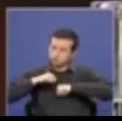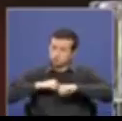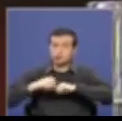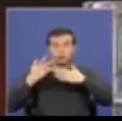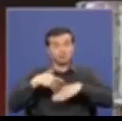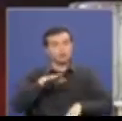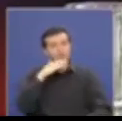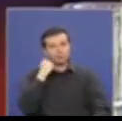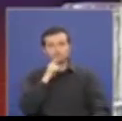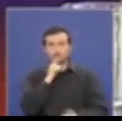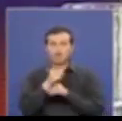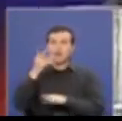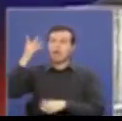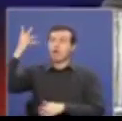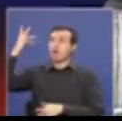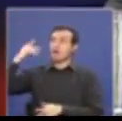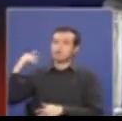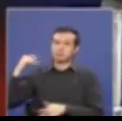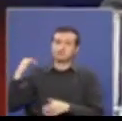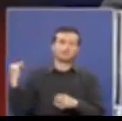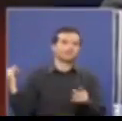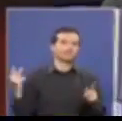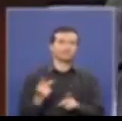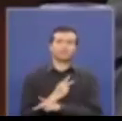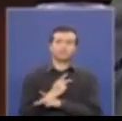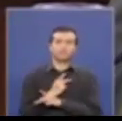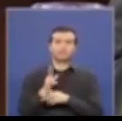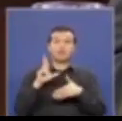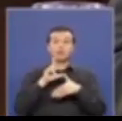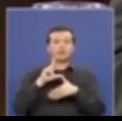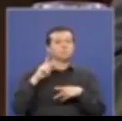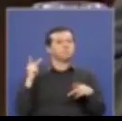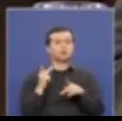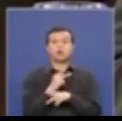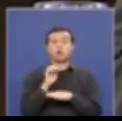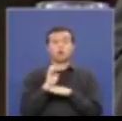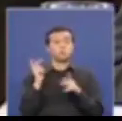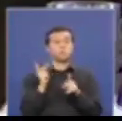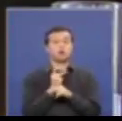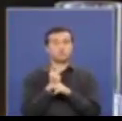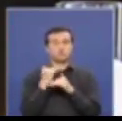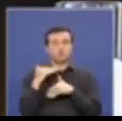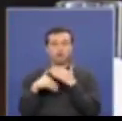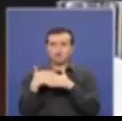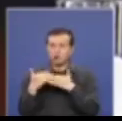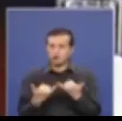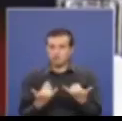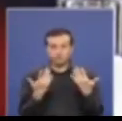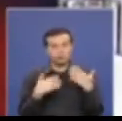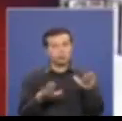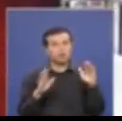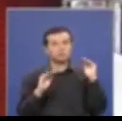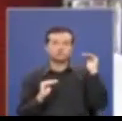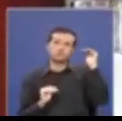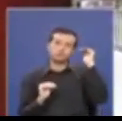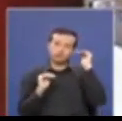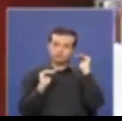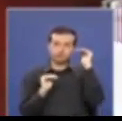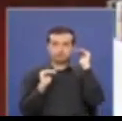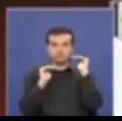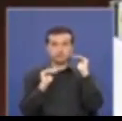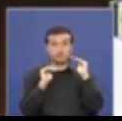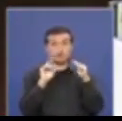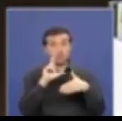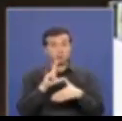con respecto a nuestra situación anterior y con respecto a América Latina. Pero América Latina es el continente más desigual del planeta. No conformarnos